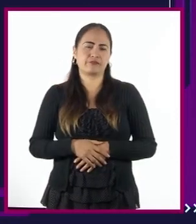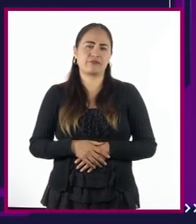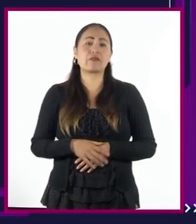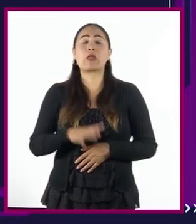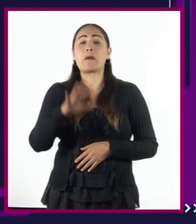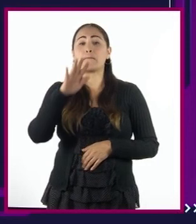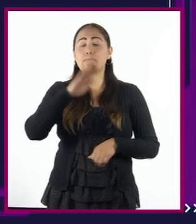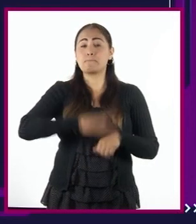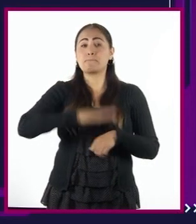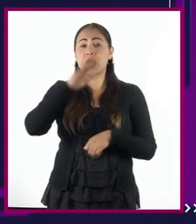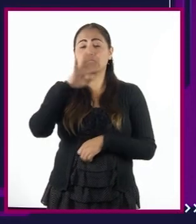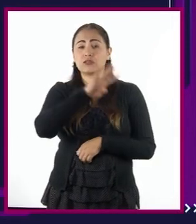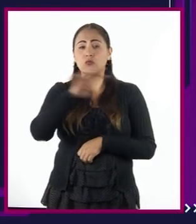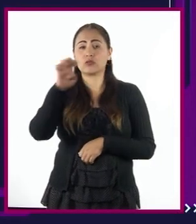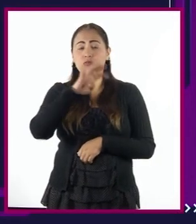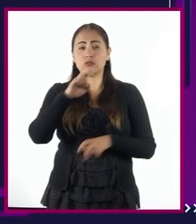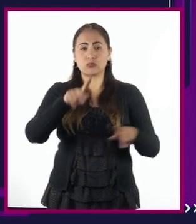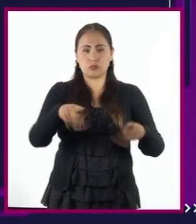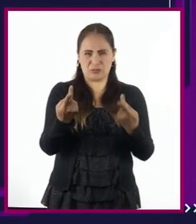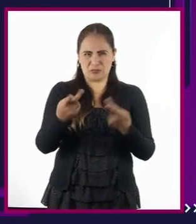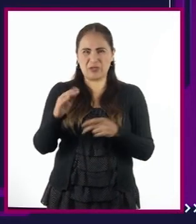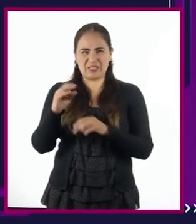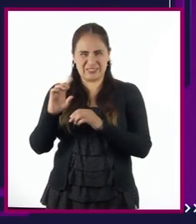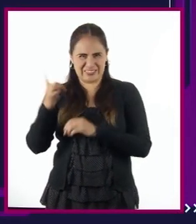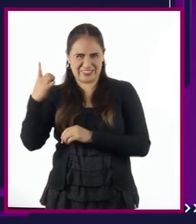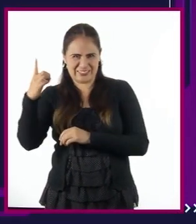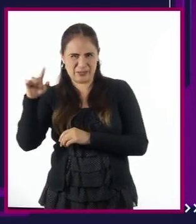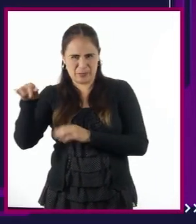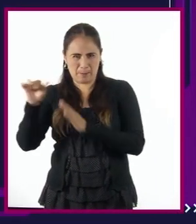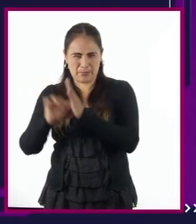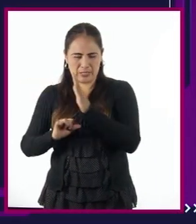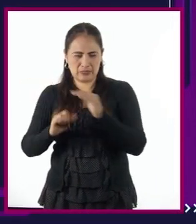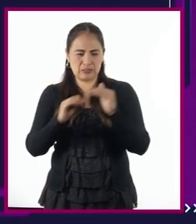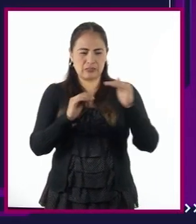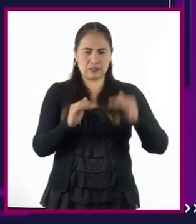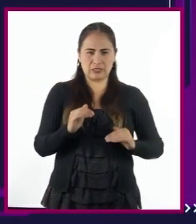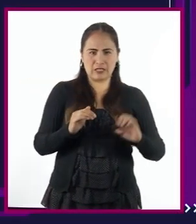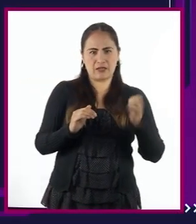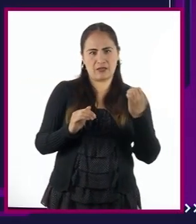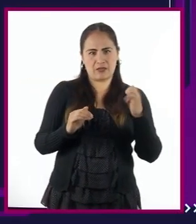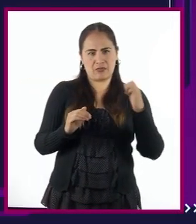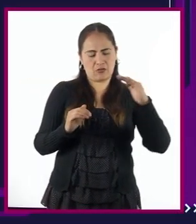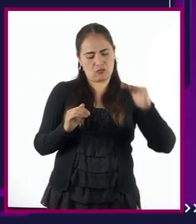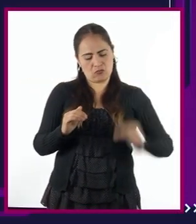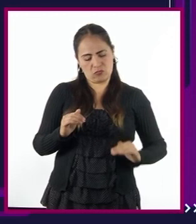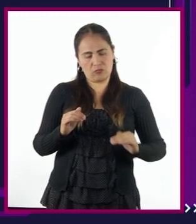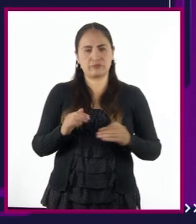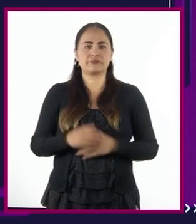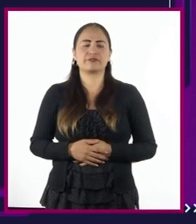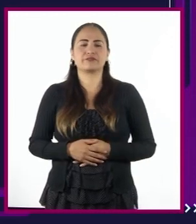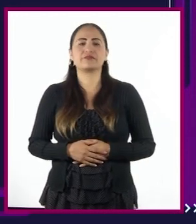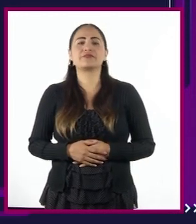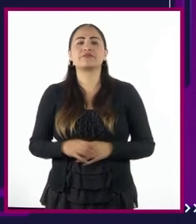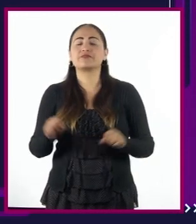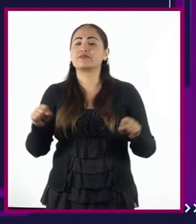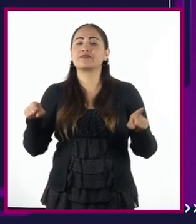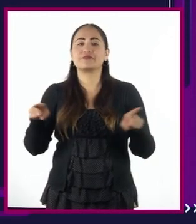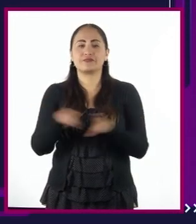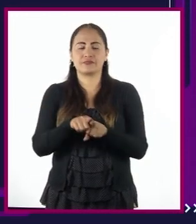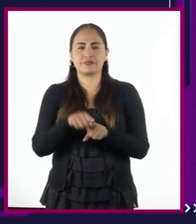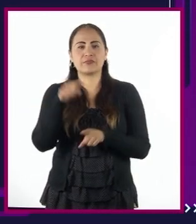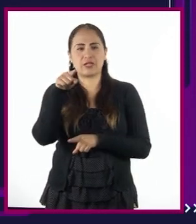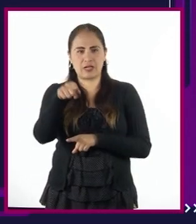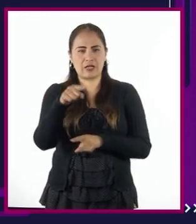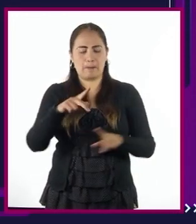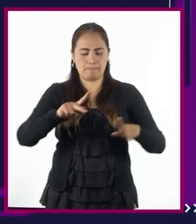más de 400 perfumes en diciembre que en enero. Por otro lado, podemos observar que la cantidad